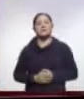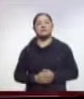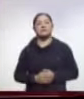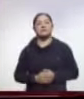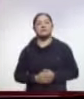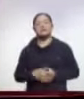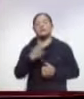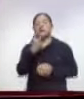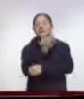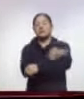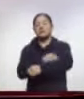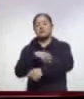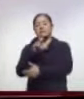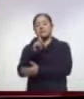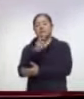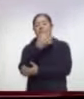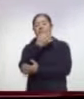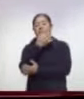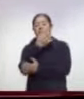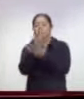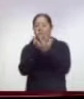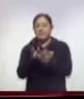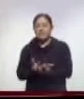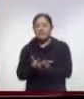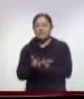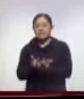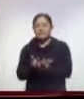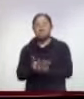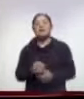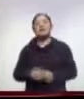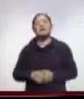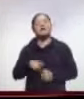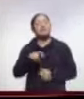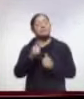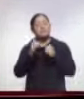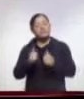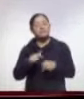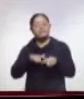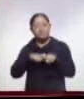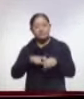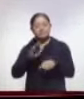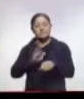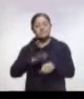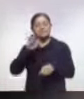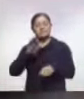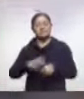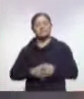14 horas con 30 minutos. Vamos a hacer una pausa, pero quédese porque continuamos con más.